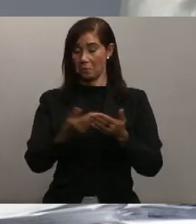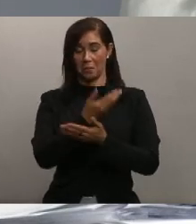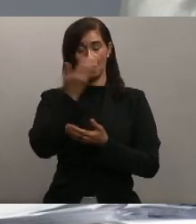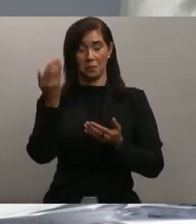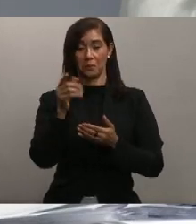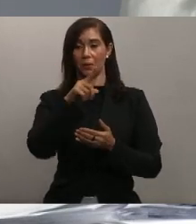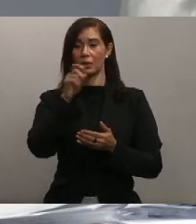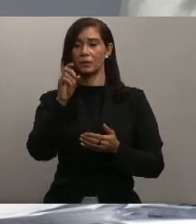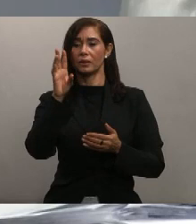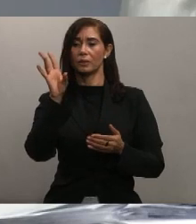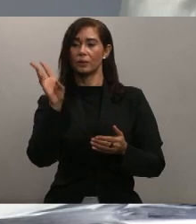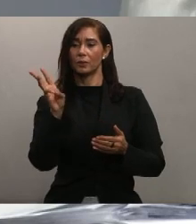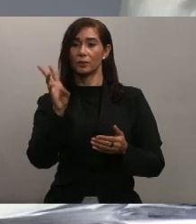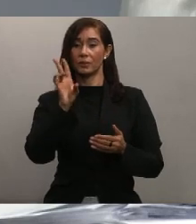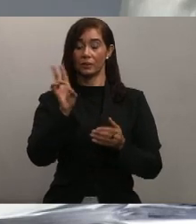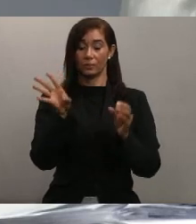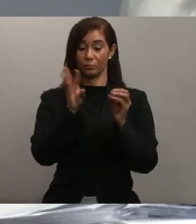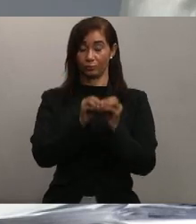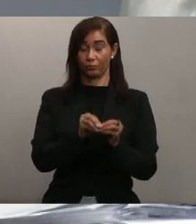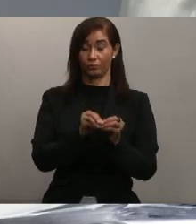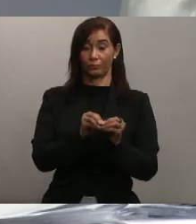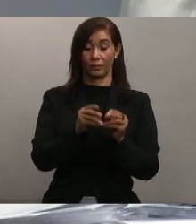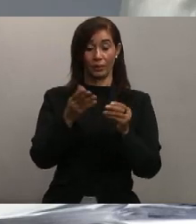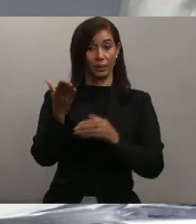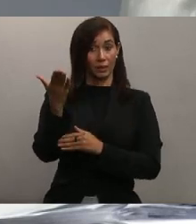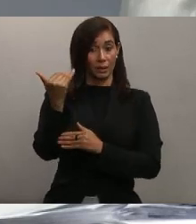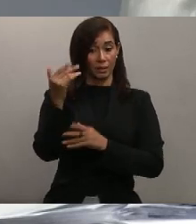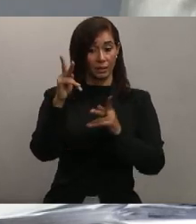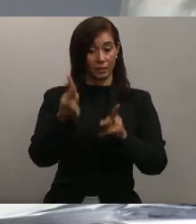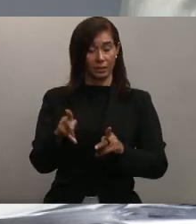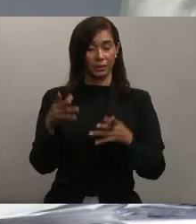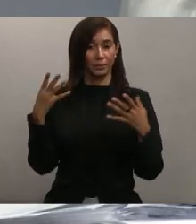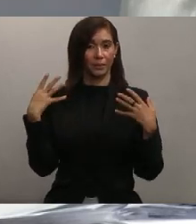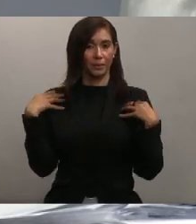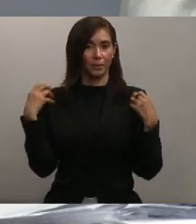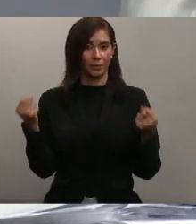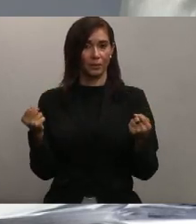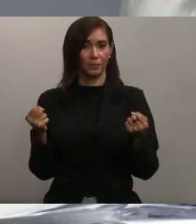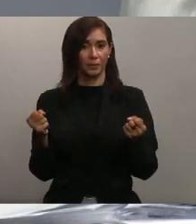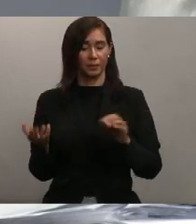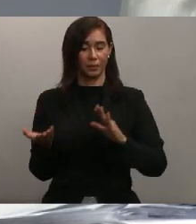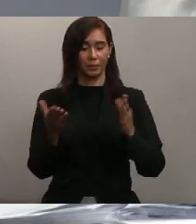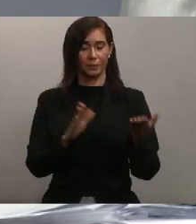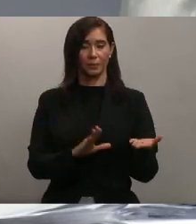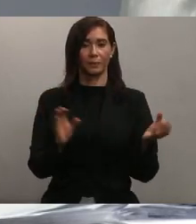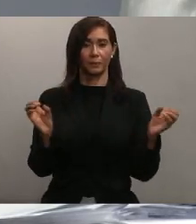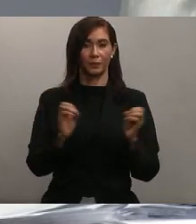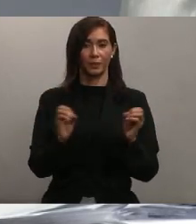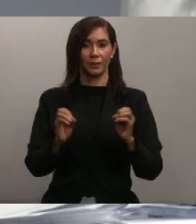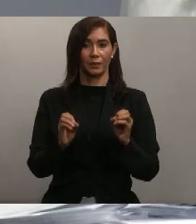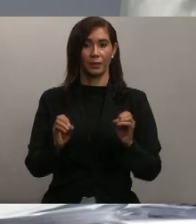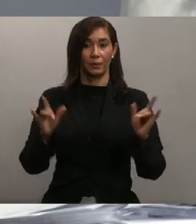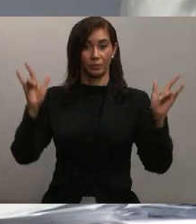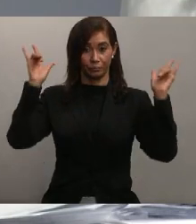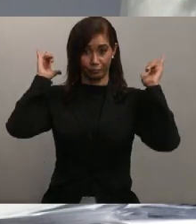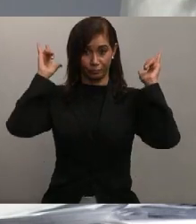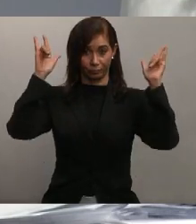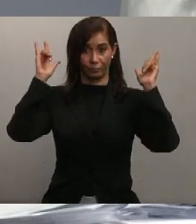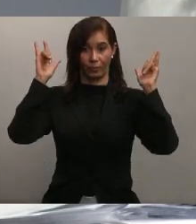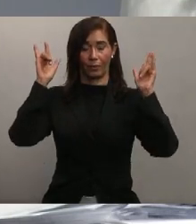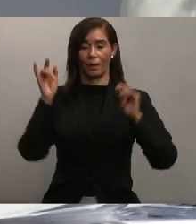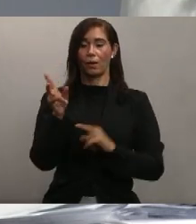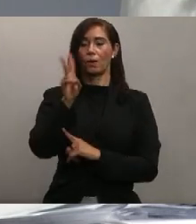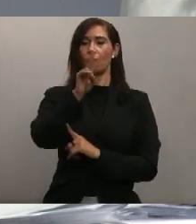167 acumulados, 15 recuperados, 0 fallecimiento. Santiago,